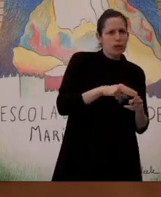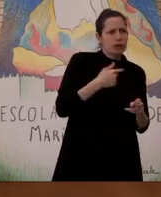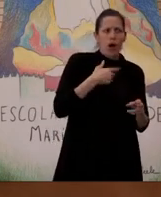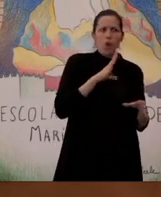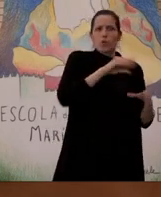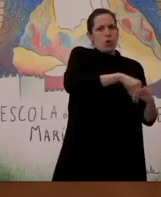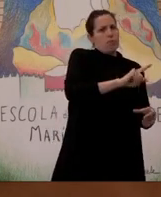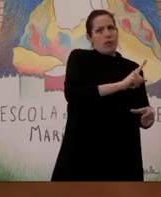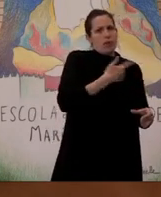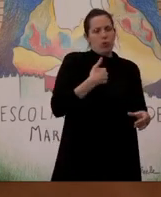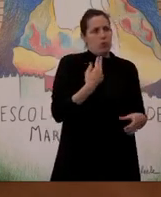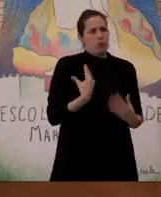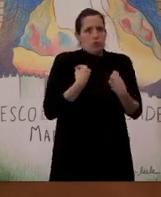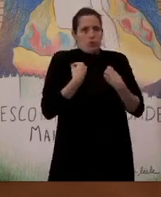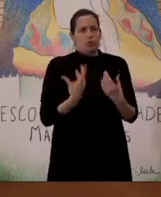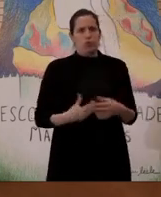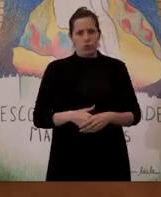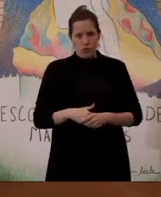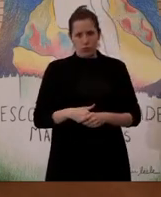él se asustan